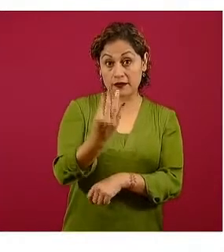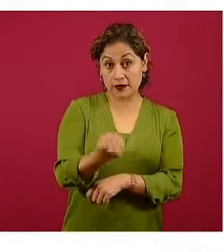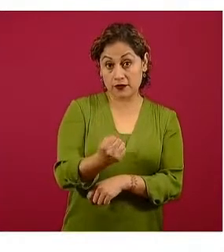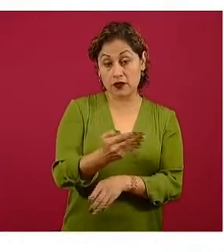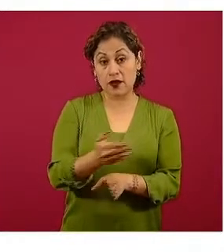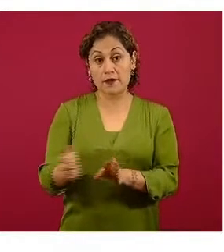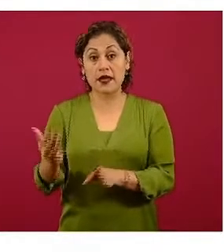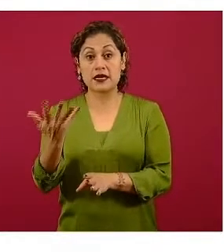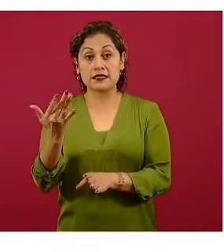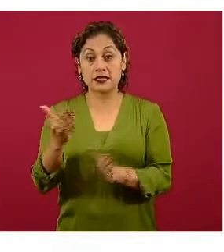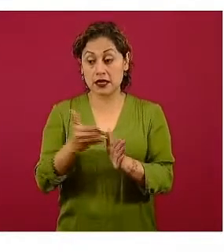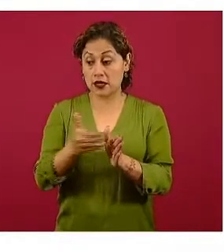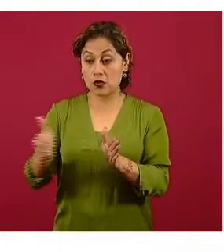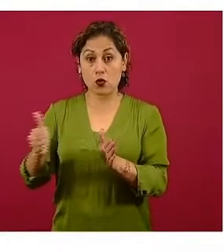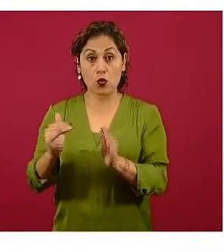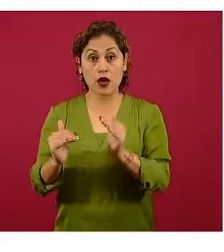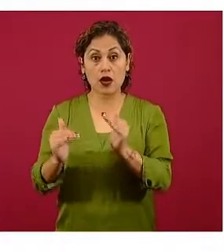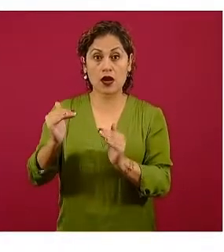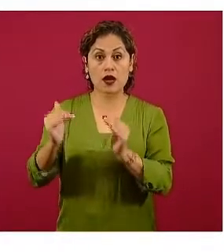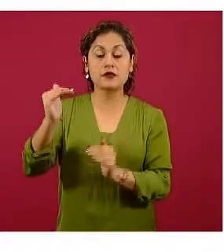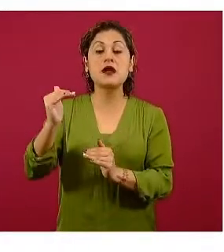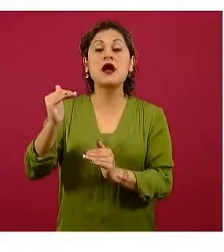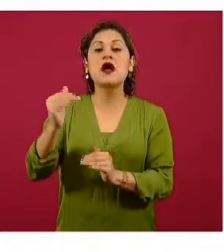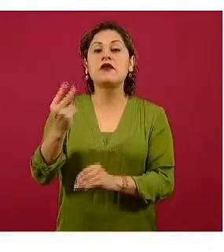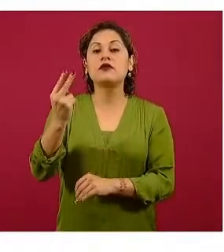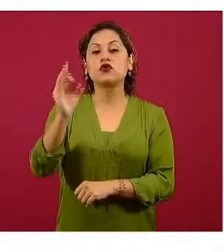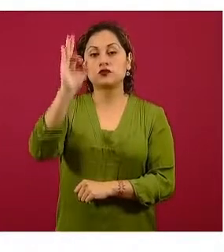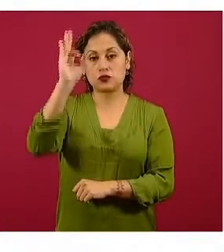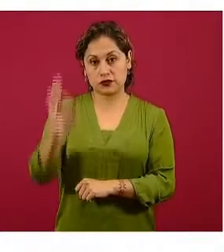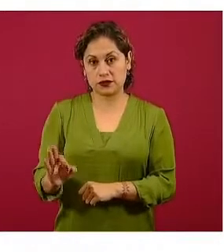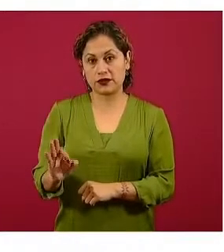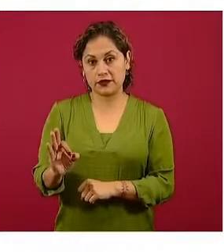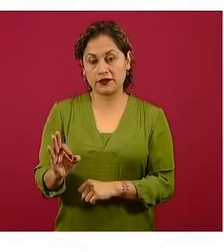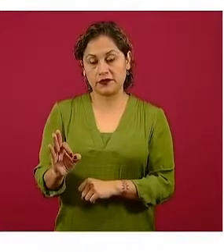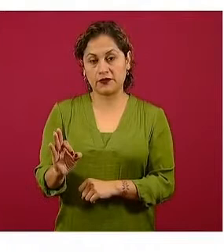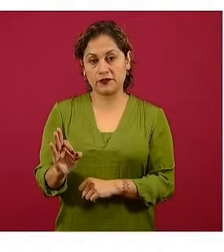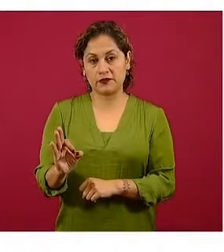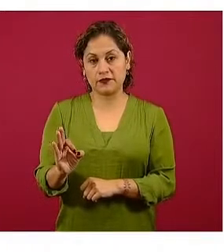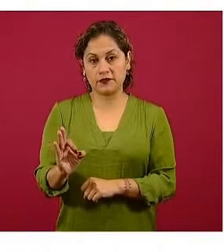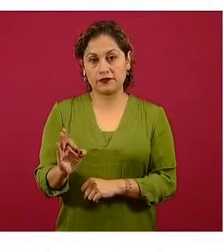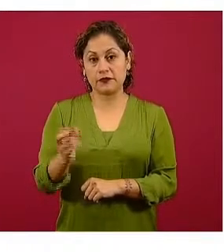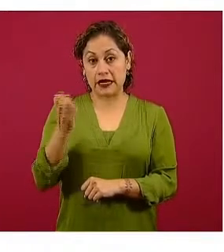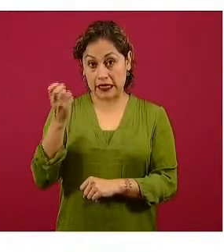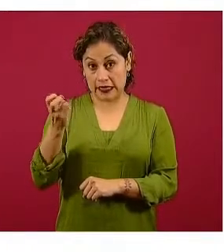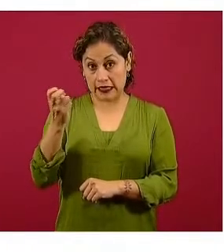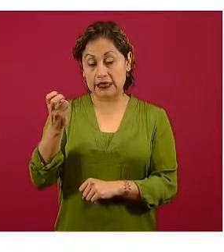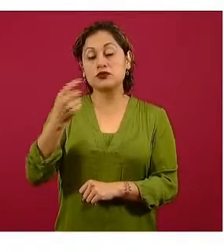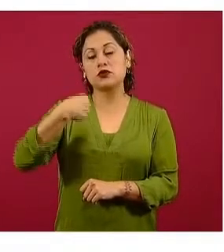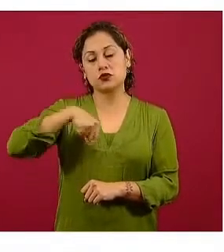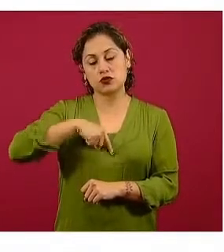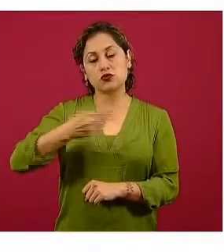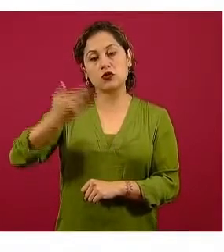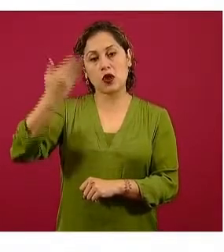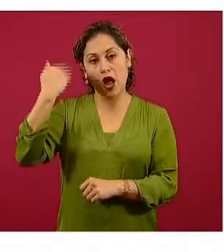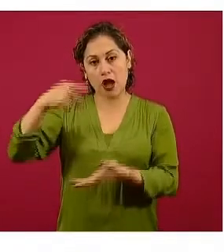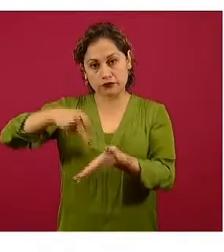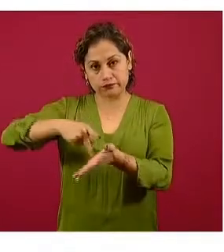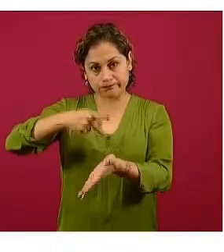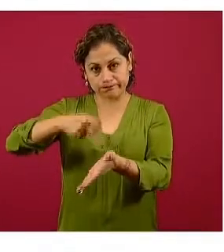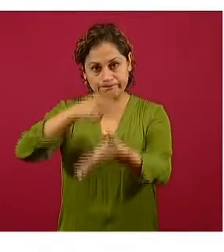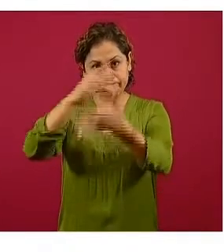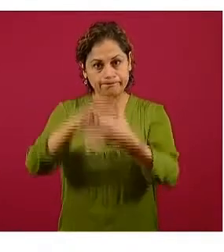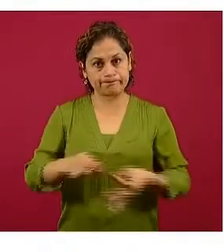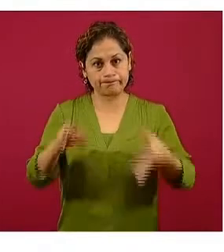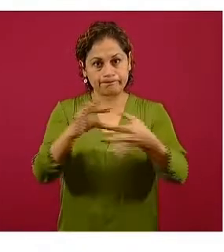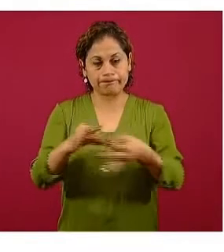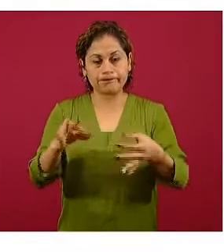y 50 de un +2%. Aquí también, y lo hemos venido destacando en semanas previas, si bien es